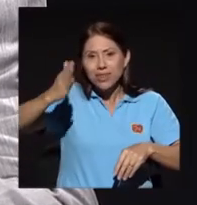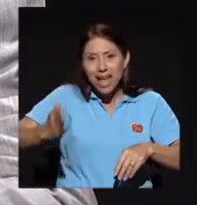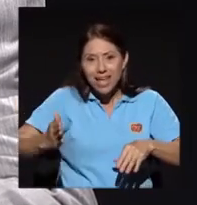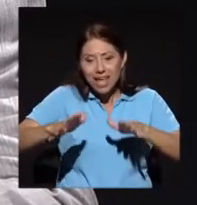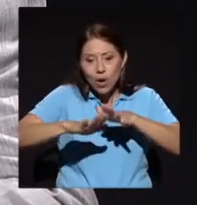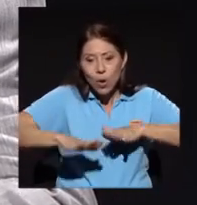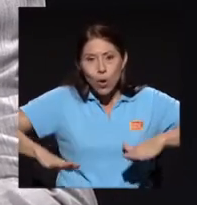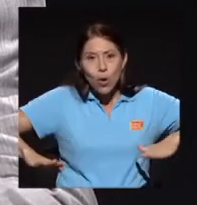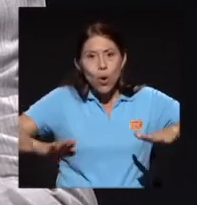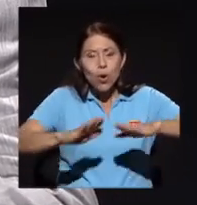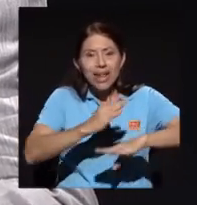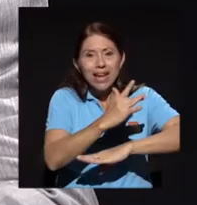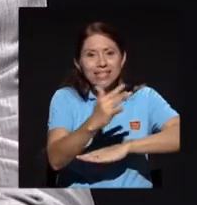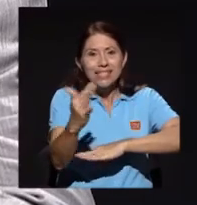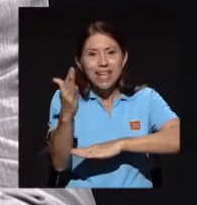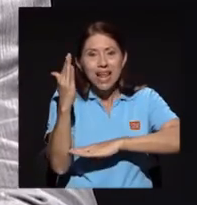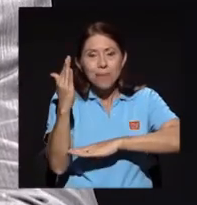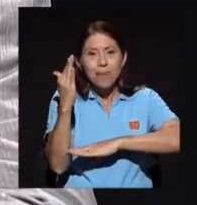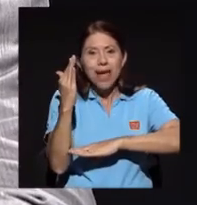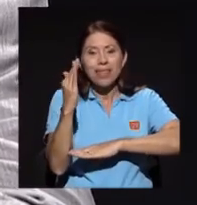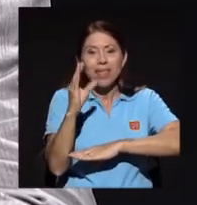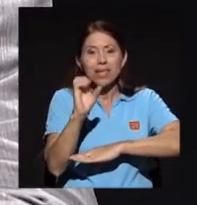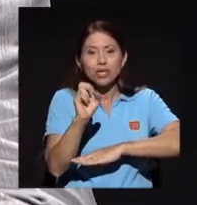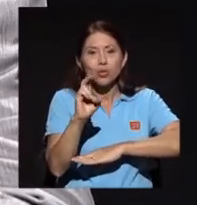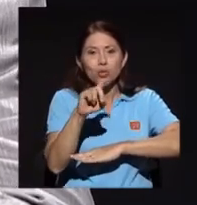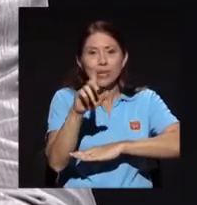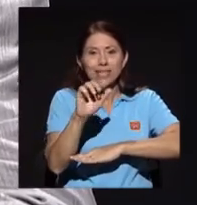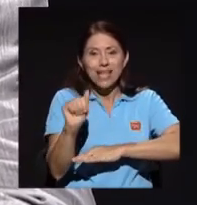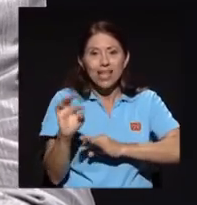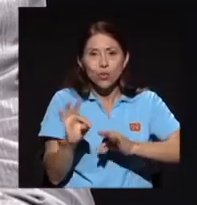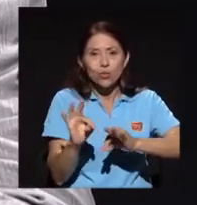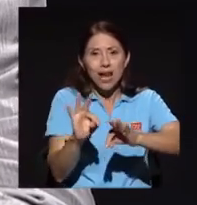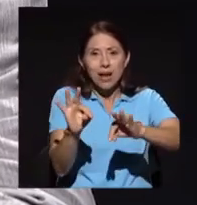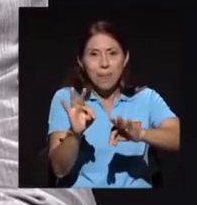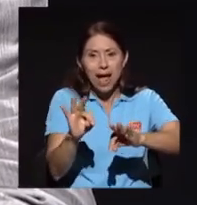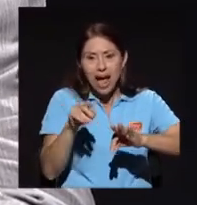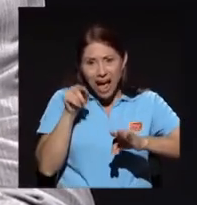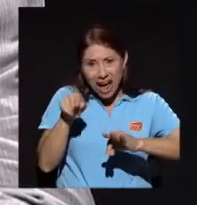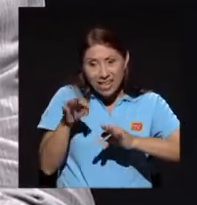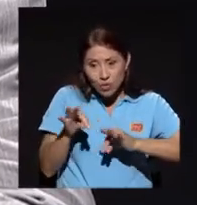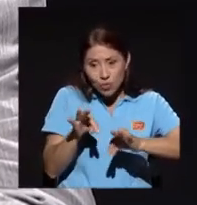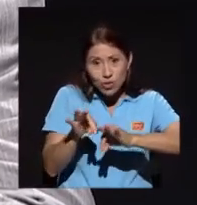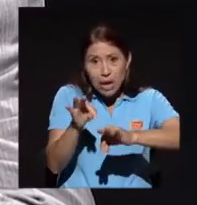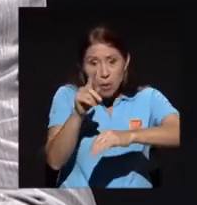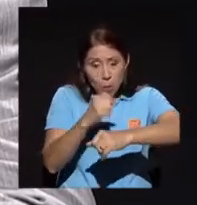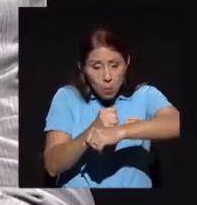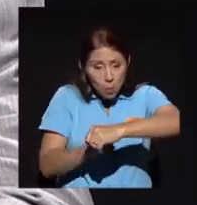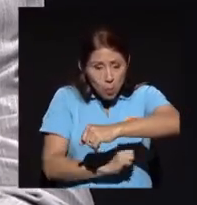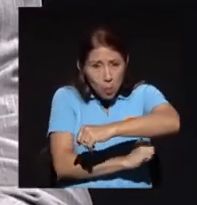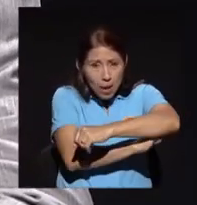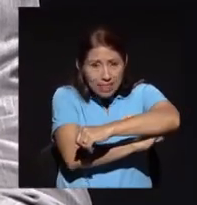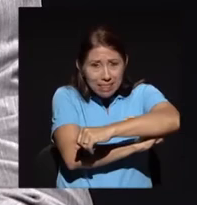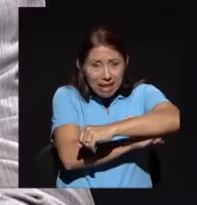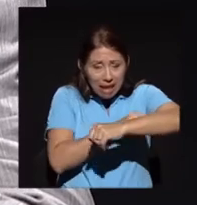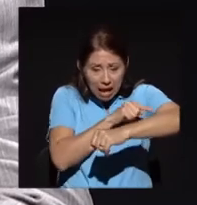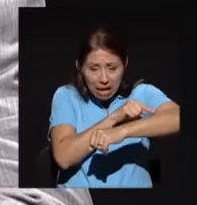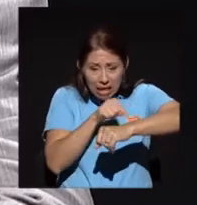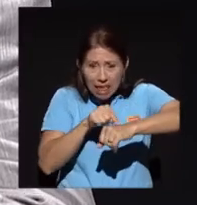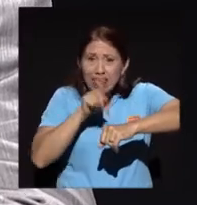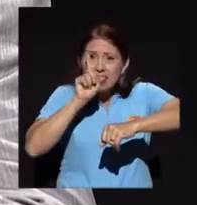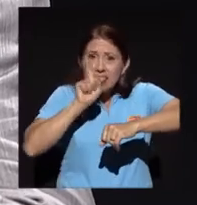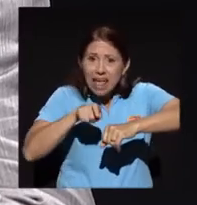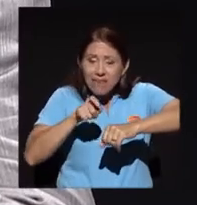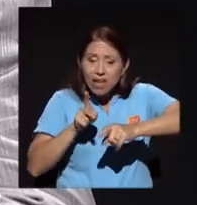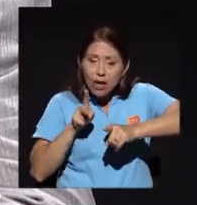Turrialba. Eso es como a hora y media a caballo del donde está el puentecito hacia la montaña, o sea, literalmente a hora y media a